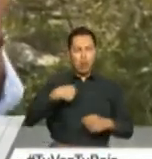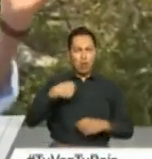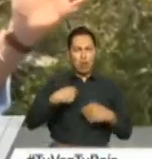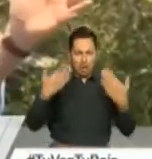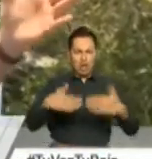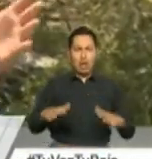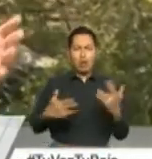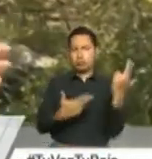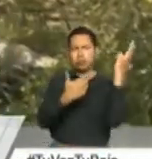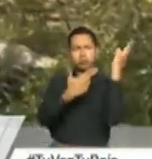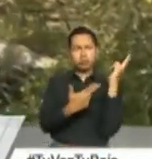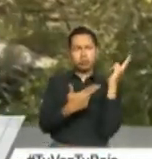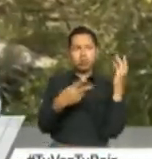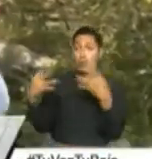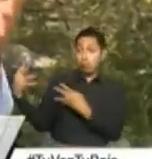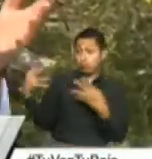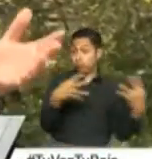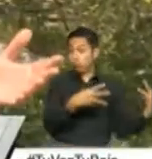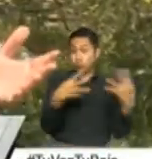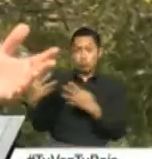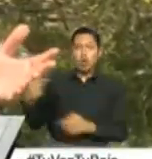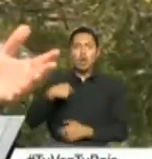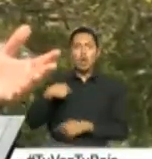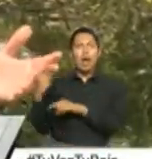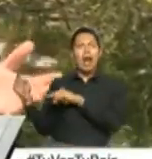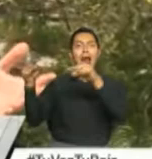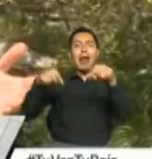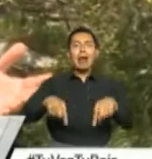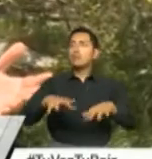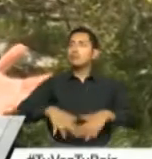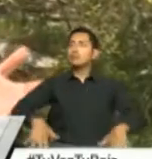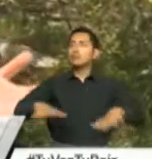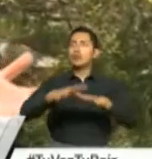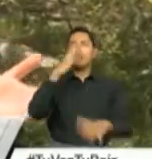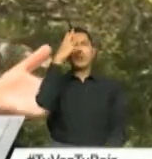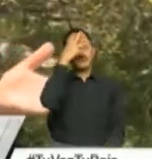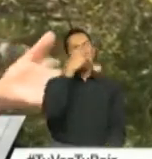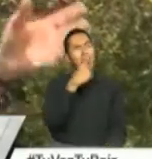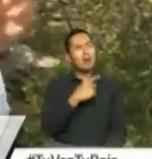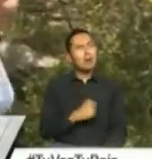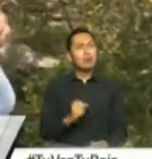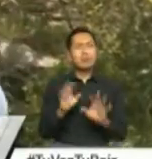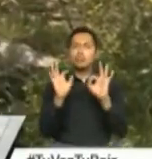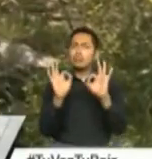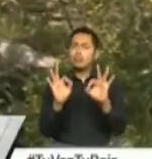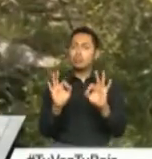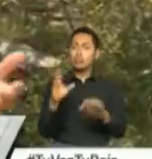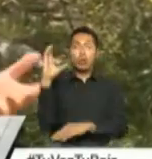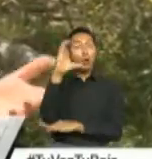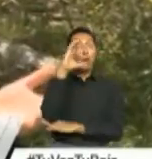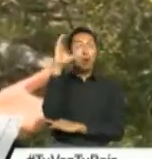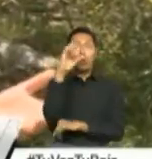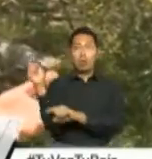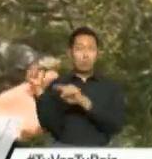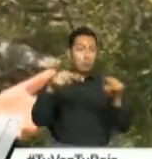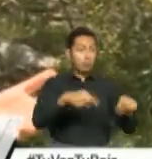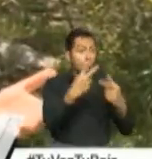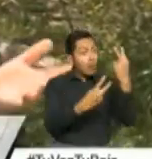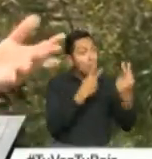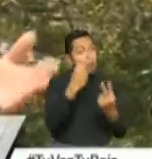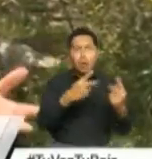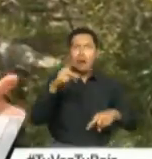y estuve observando la belleza que teníamos y a donde ningún colombiano podía venir